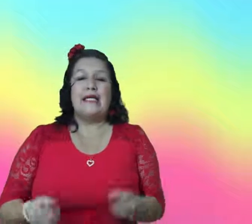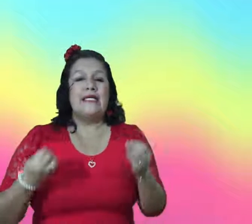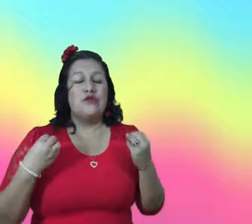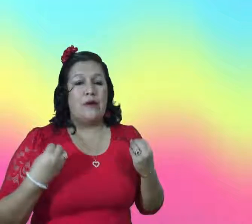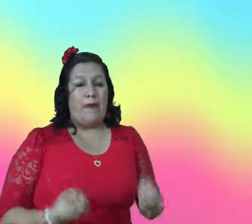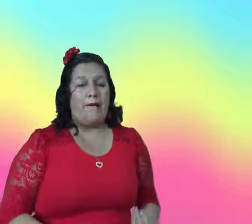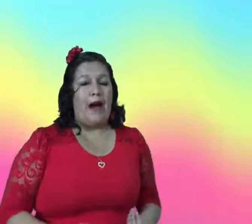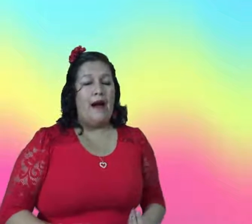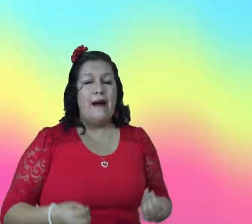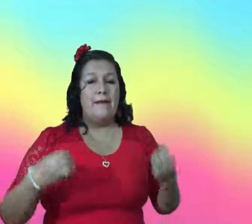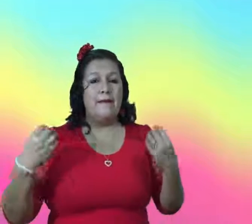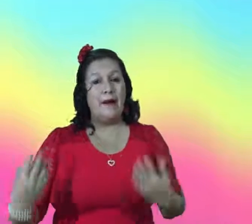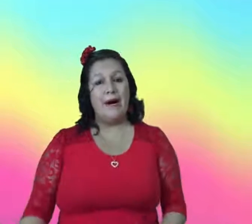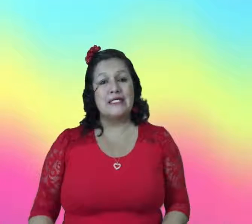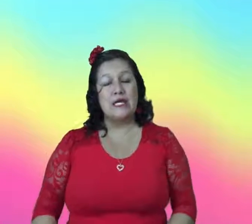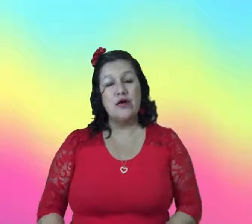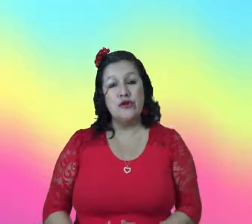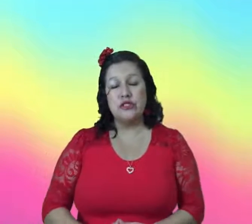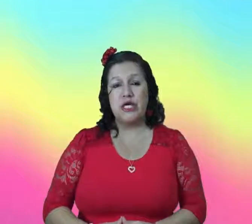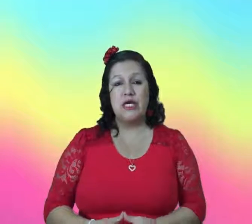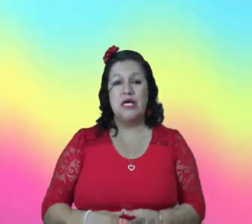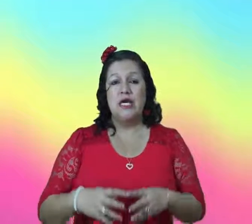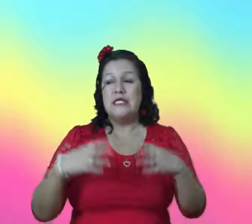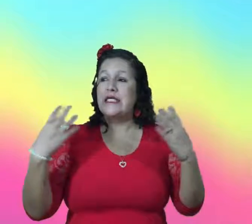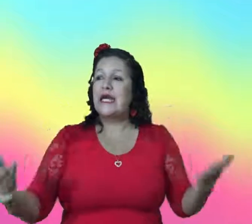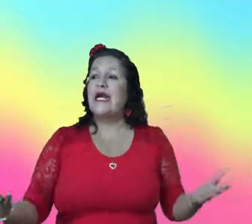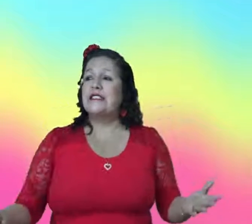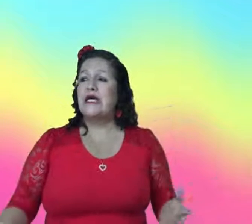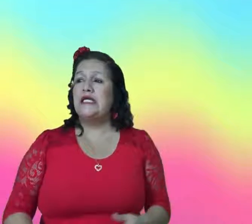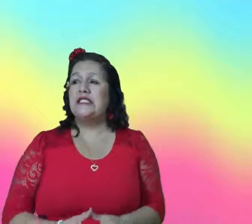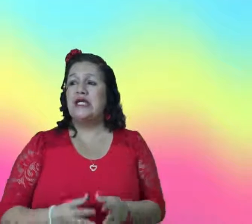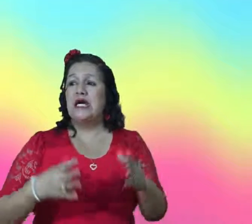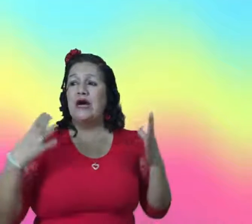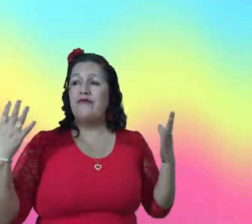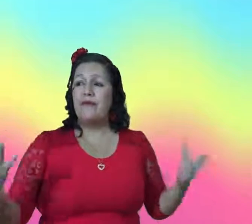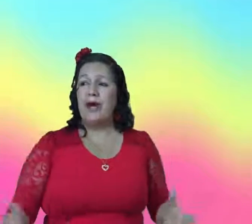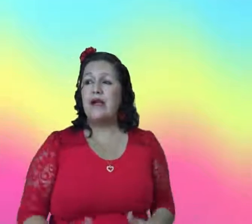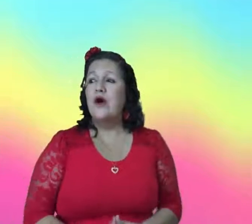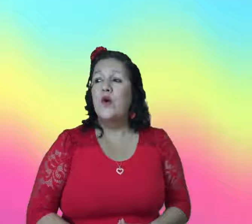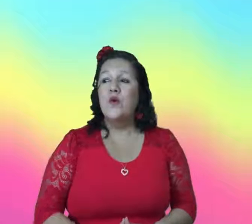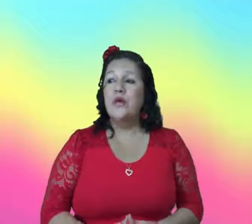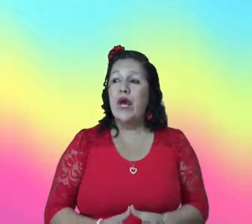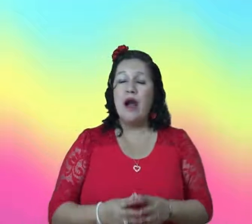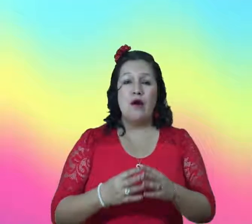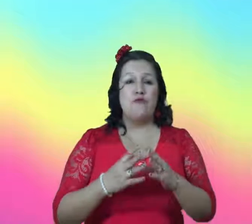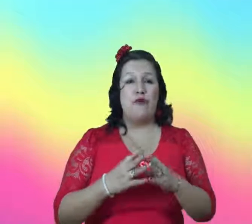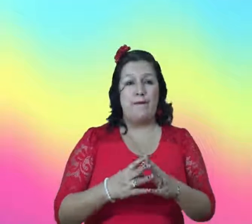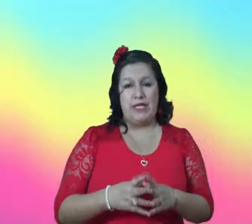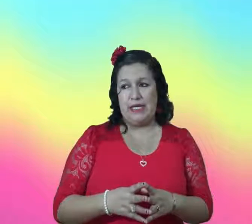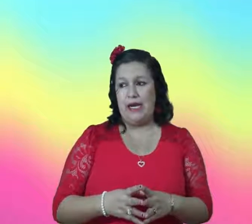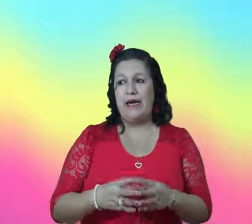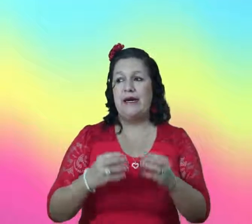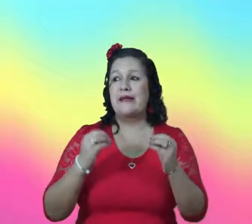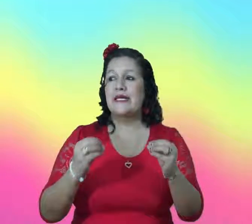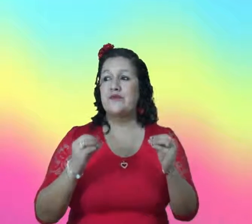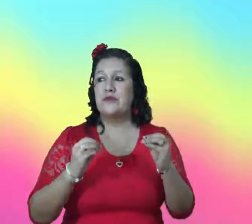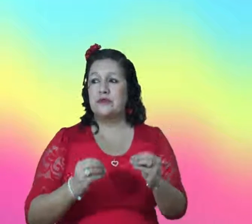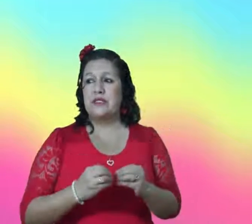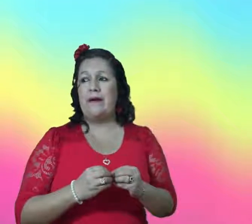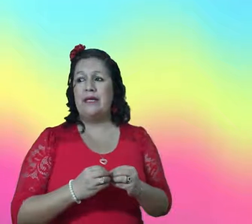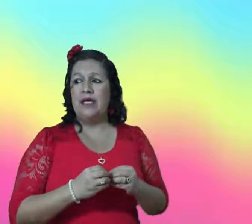Aquí es donde papá, mamá se conocen, se casan y llegan a formar una familia